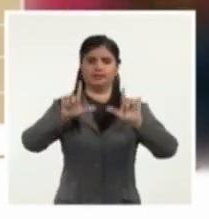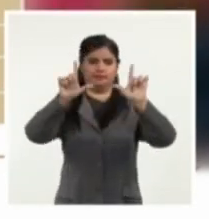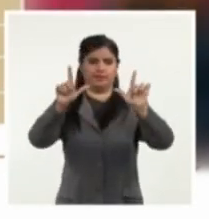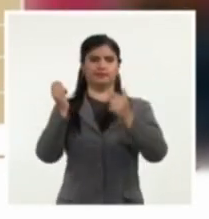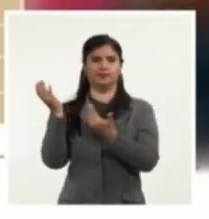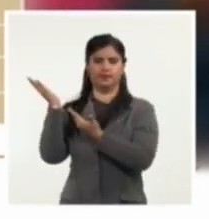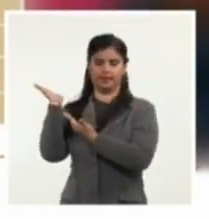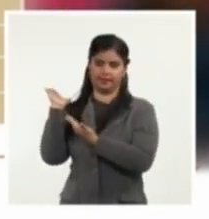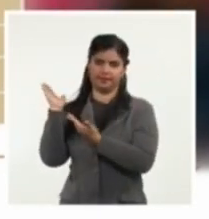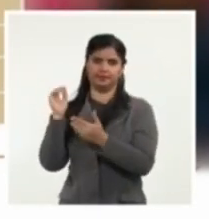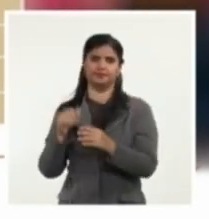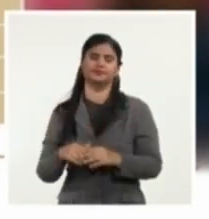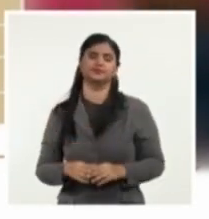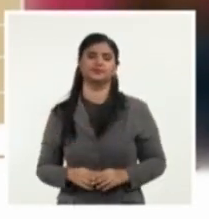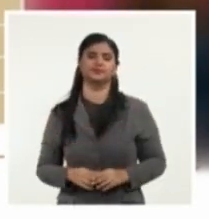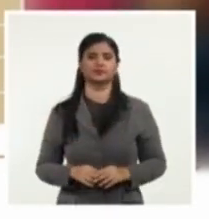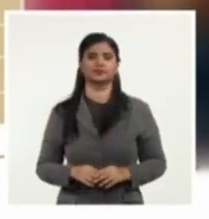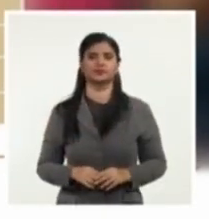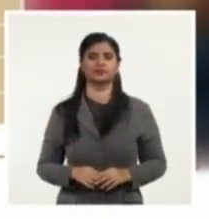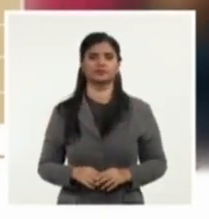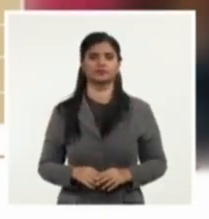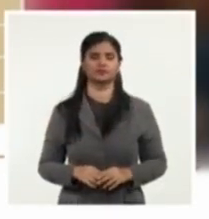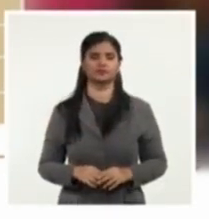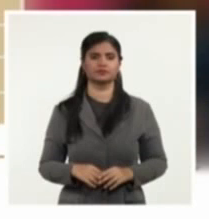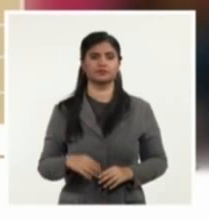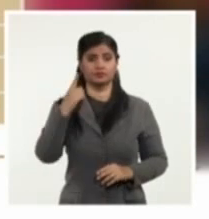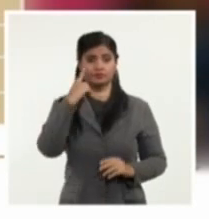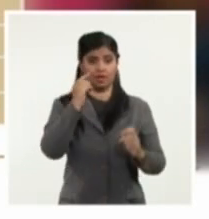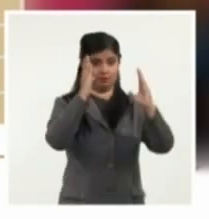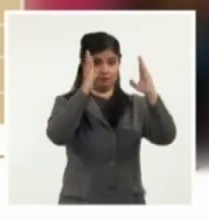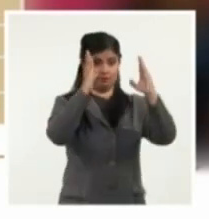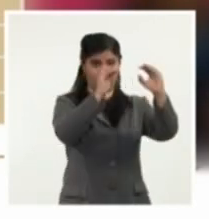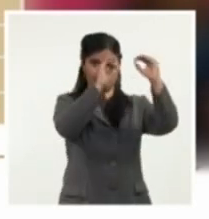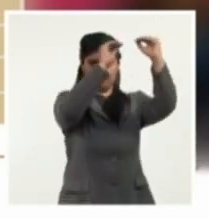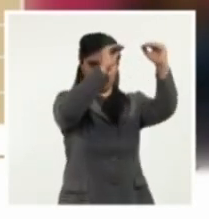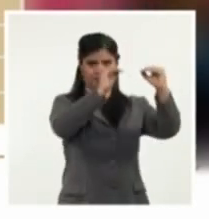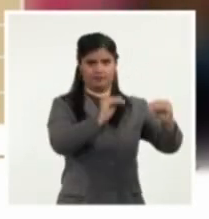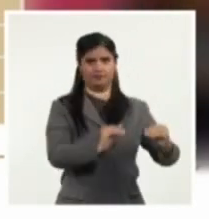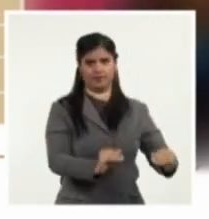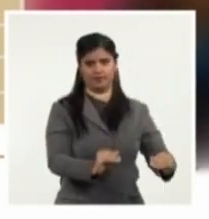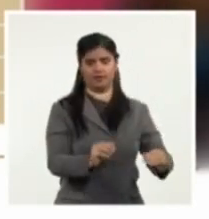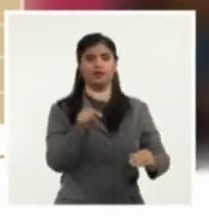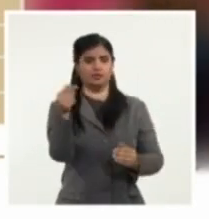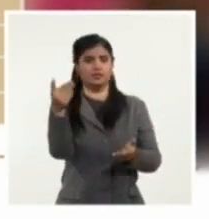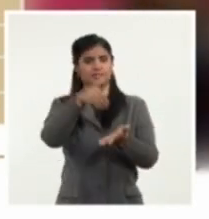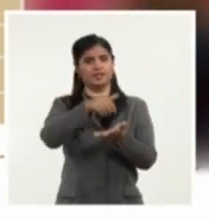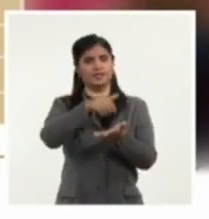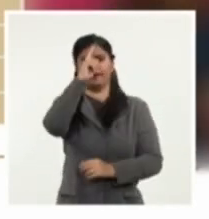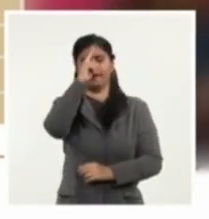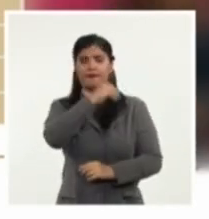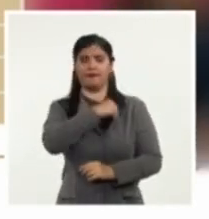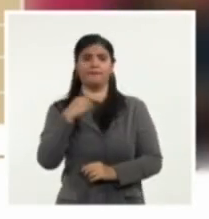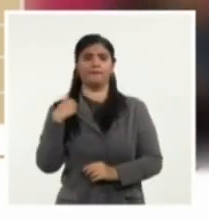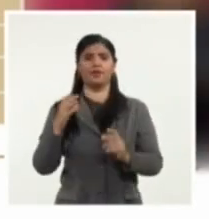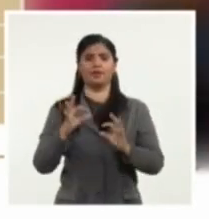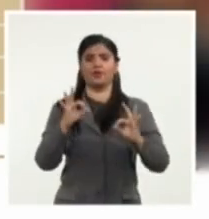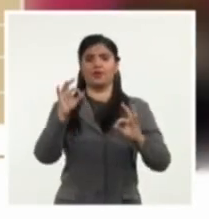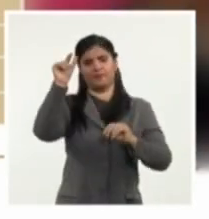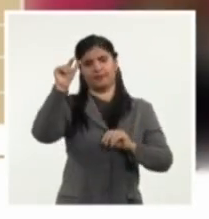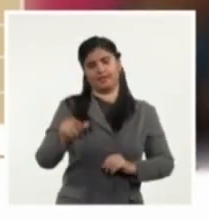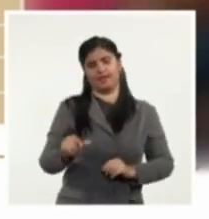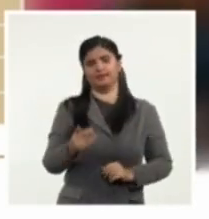Zacatecas. En esta ocasión tuvimos la recepción de médicos especialistas en geriatría,